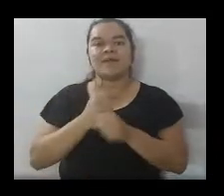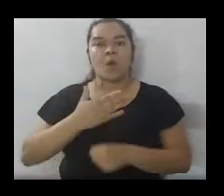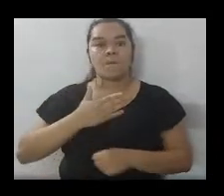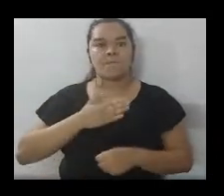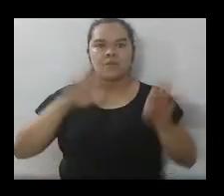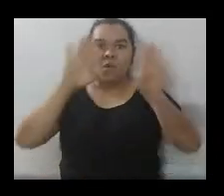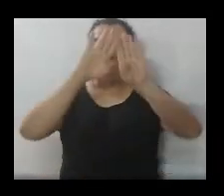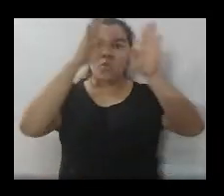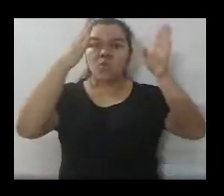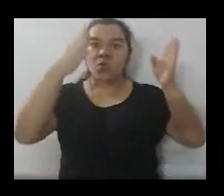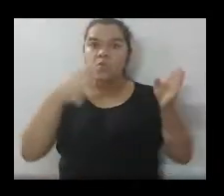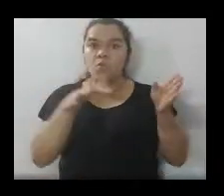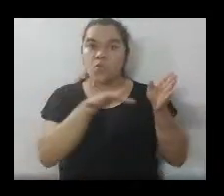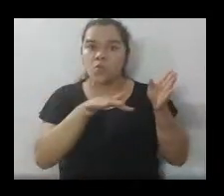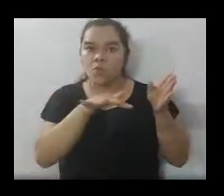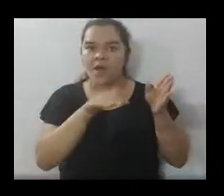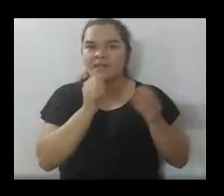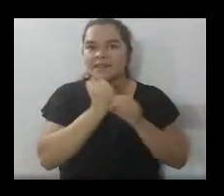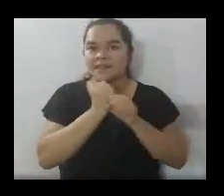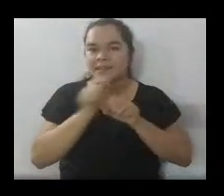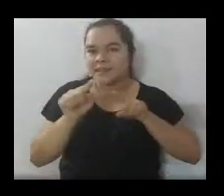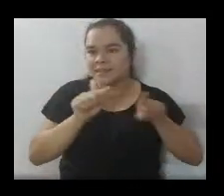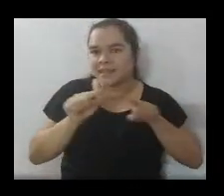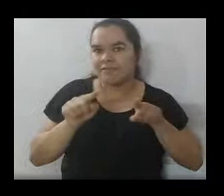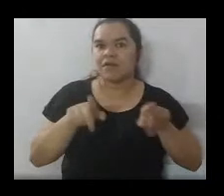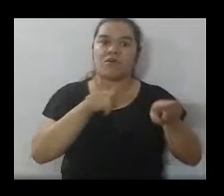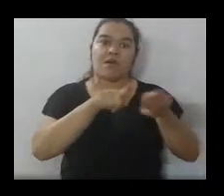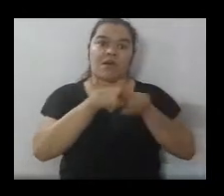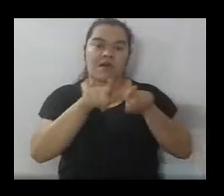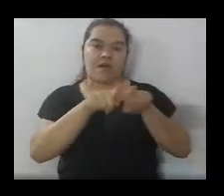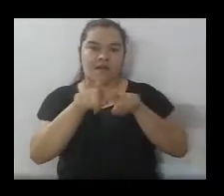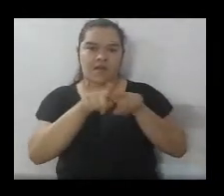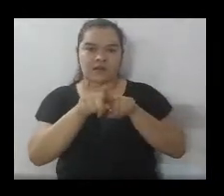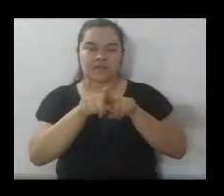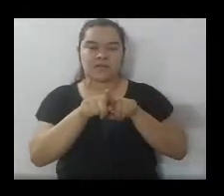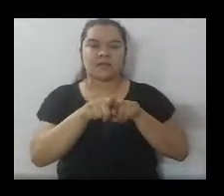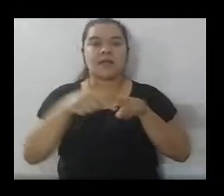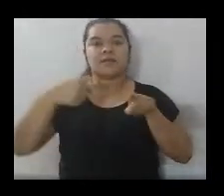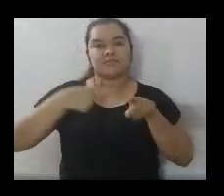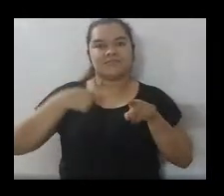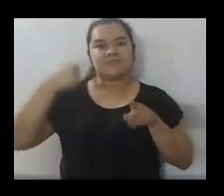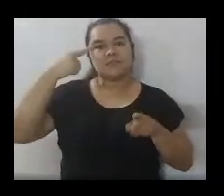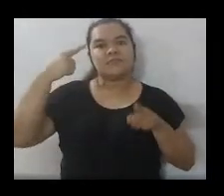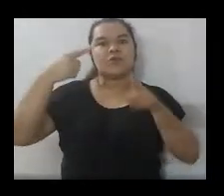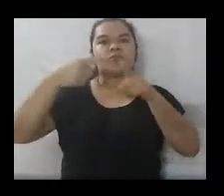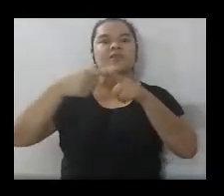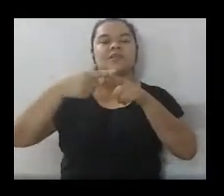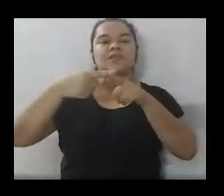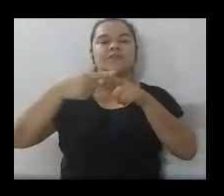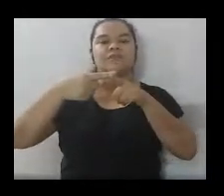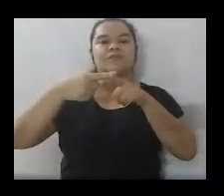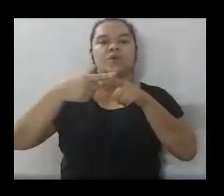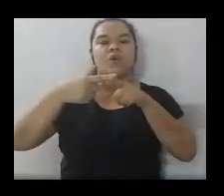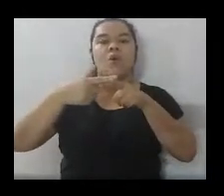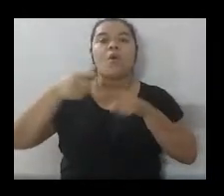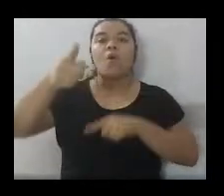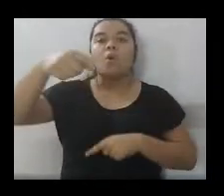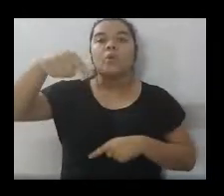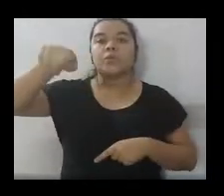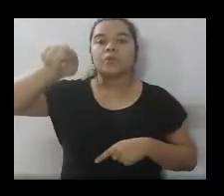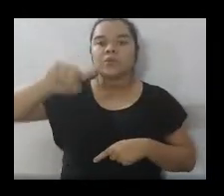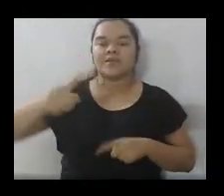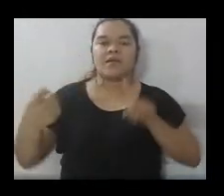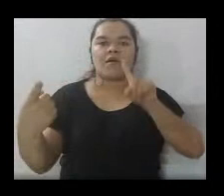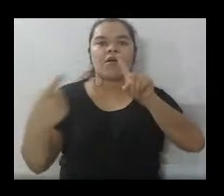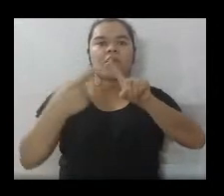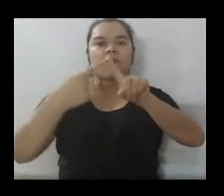ver con, dentro de lo que es la generalidad de la carrera y del proceso de ingreso, mostrarles un poquito cuáles son los distintos canales a través de los cuales ustedes van a